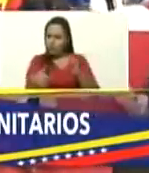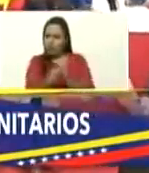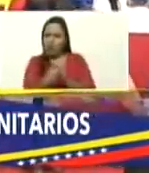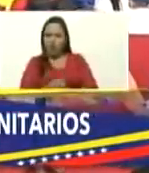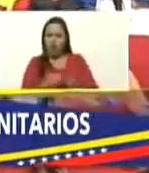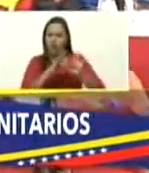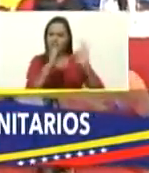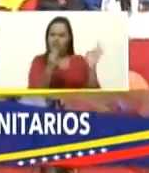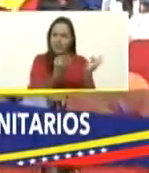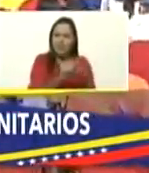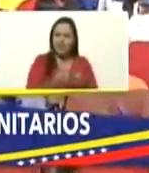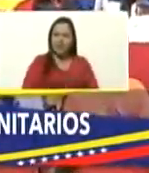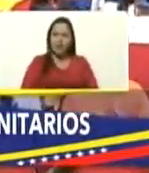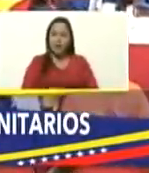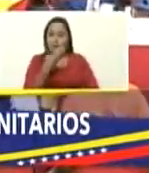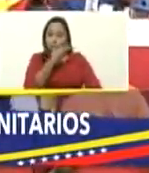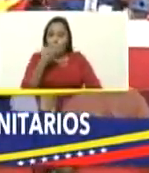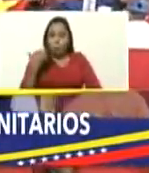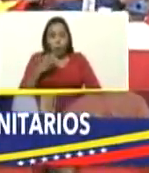la familia, a mejorar,